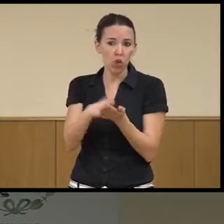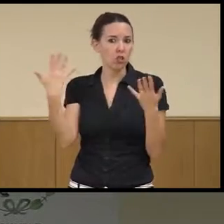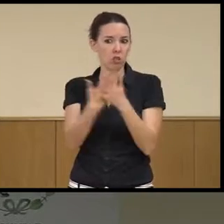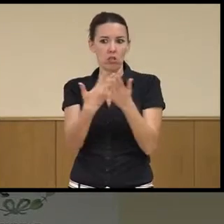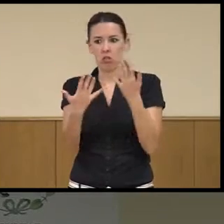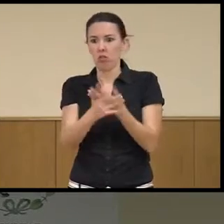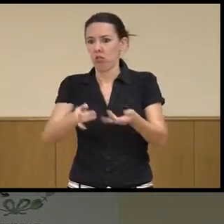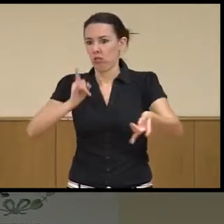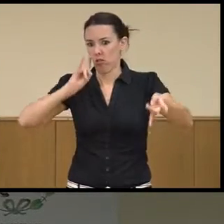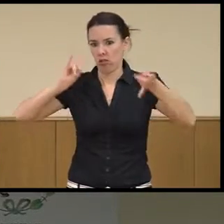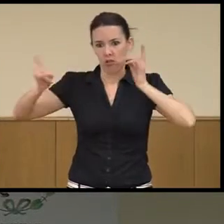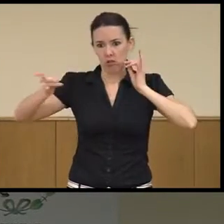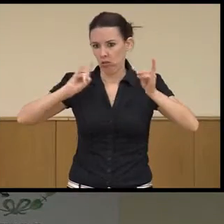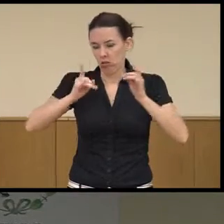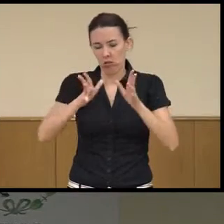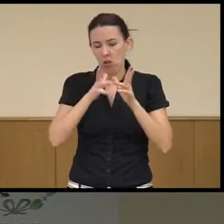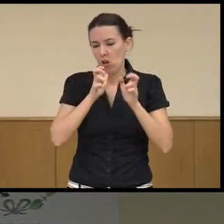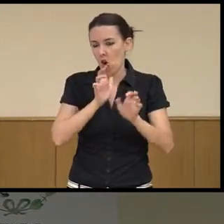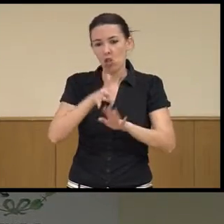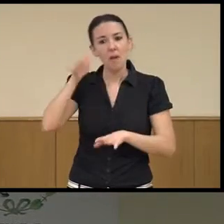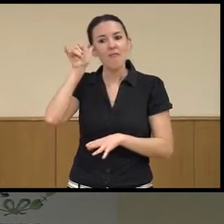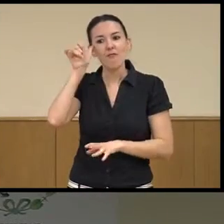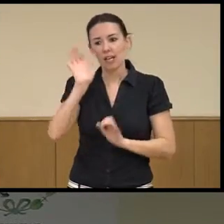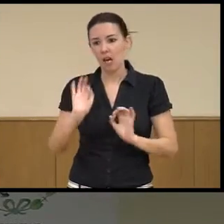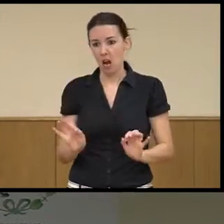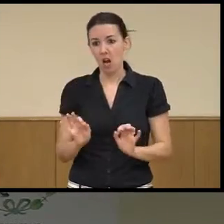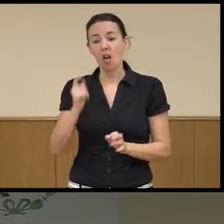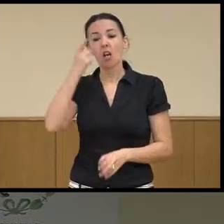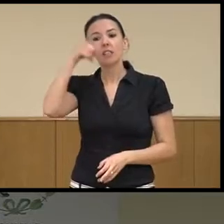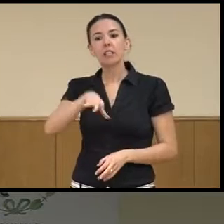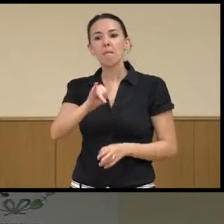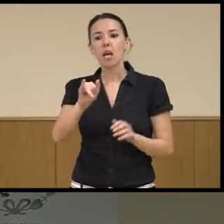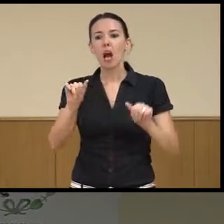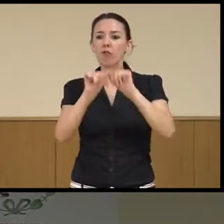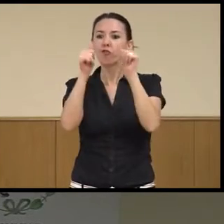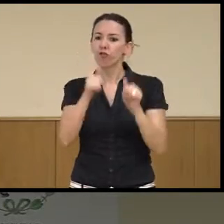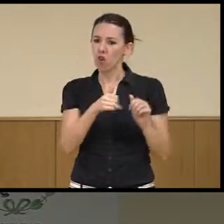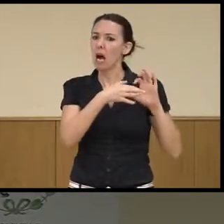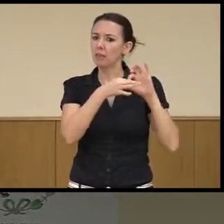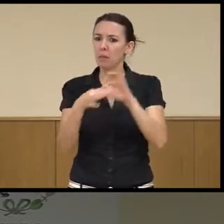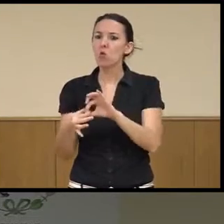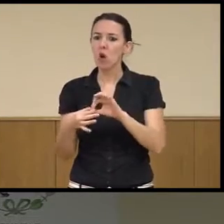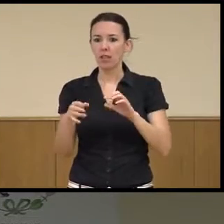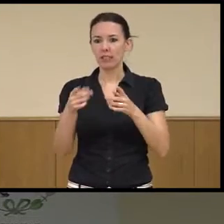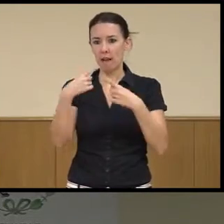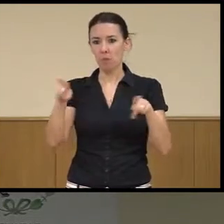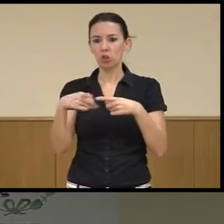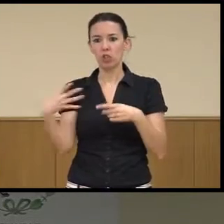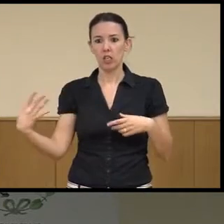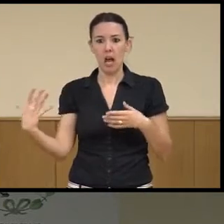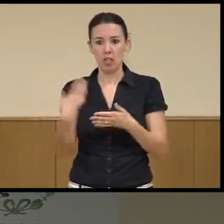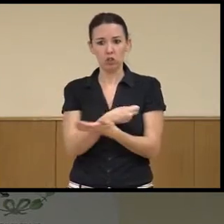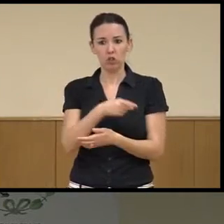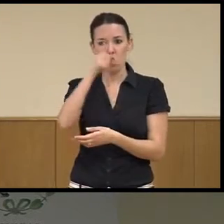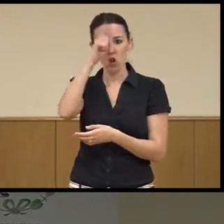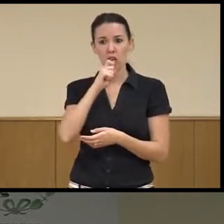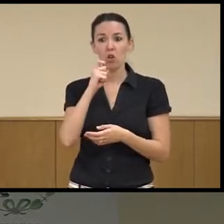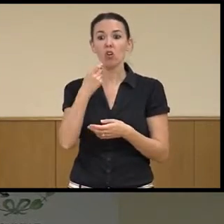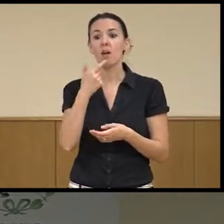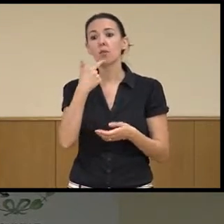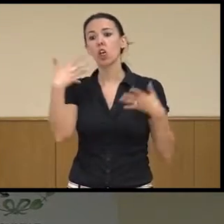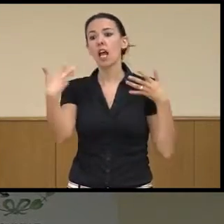sonoro, estruendoso e infernal. Pero también está vinculada de varias formas a la música. Todos recordamos Mambrú se va a la guerra, nacida